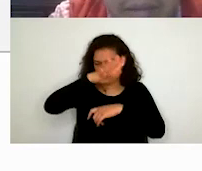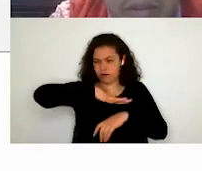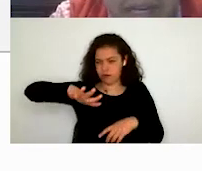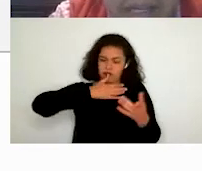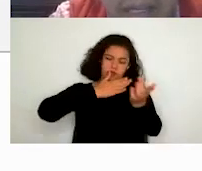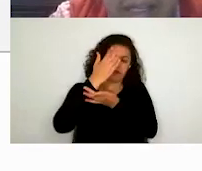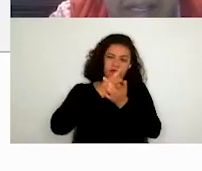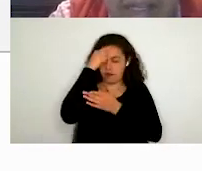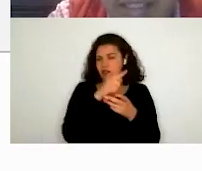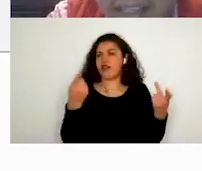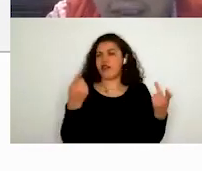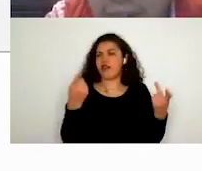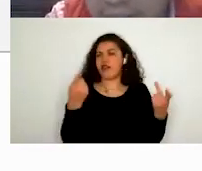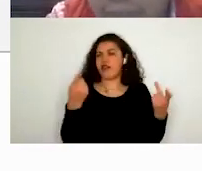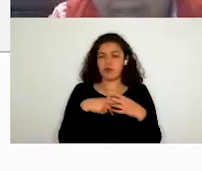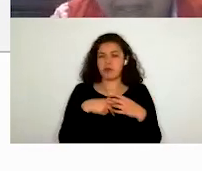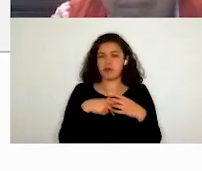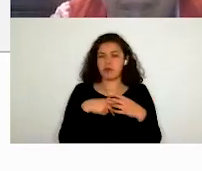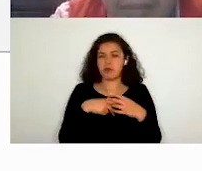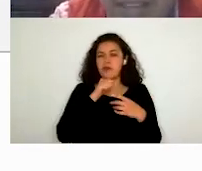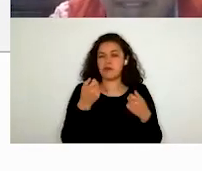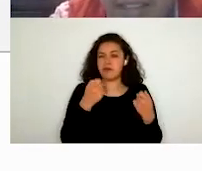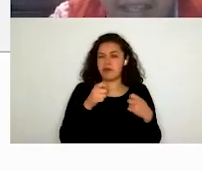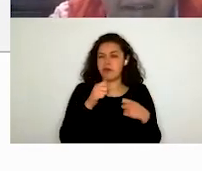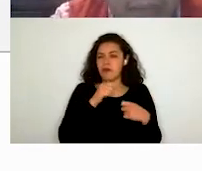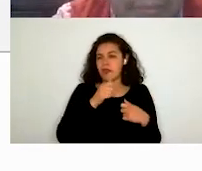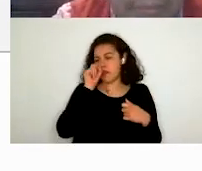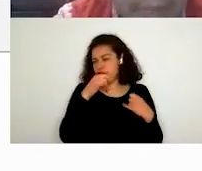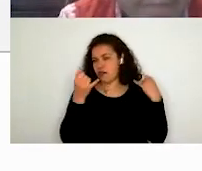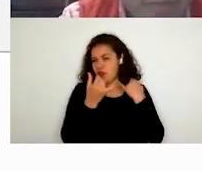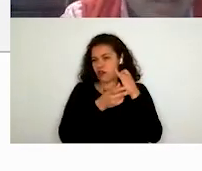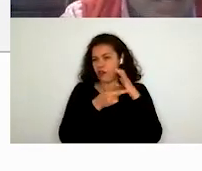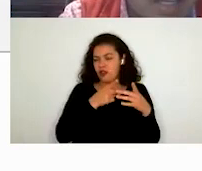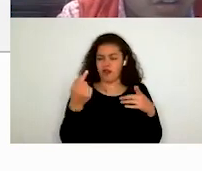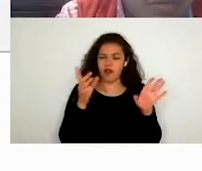para el personal, sin llave y debidamente señalizado.